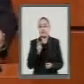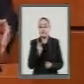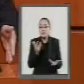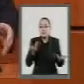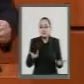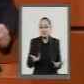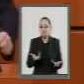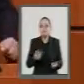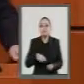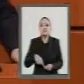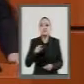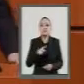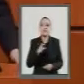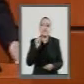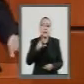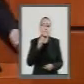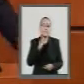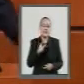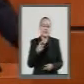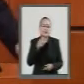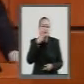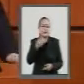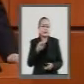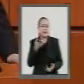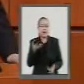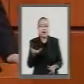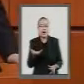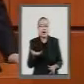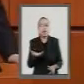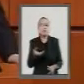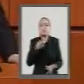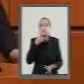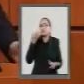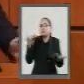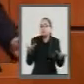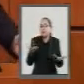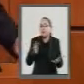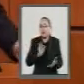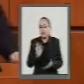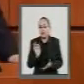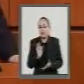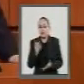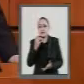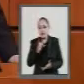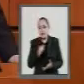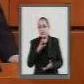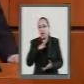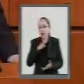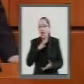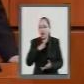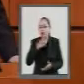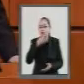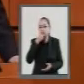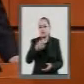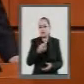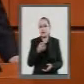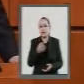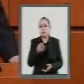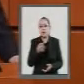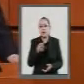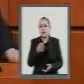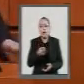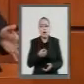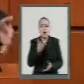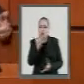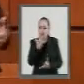embargo, también de manera aventurada, pues señalaron que eso sí, en eso sí estaban en condiciones de afirmar que no había habido